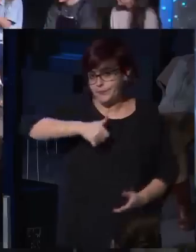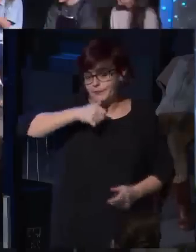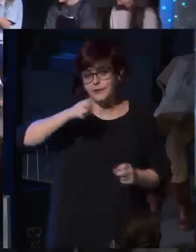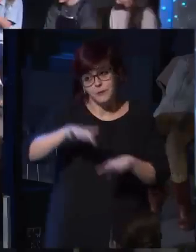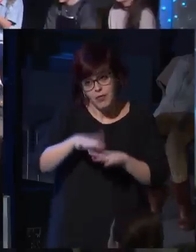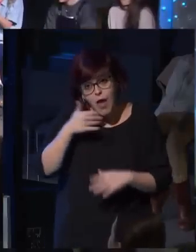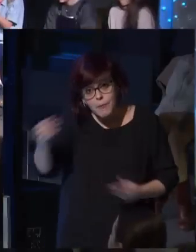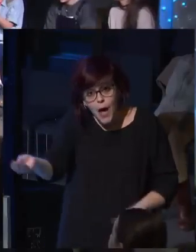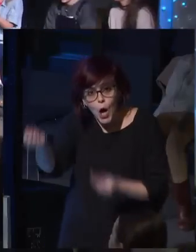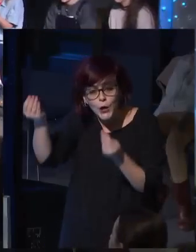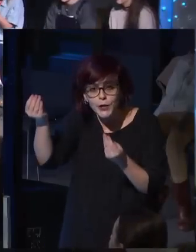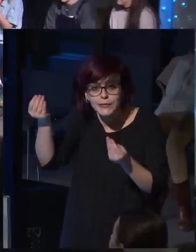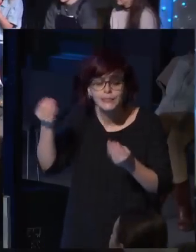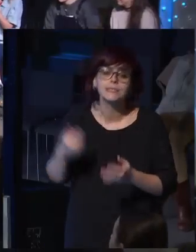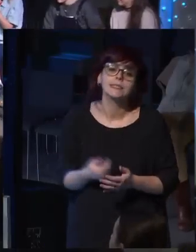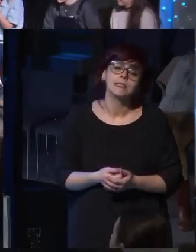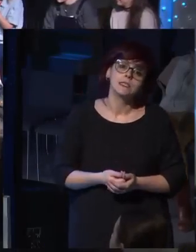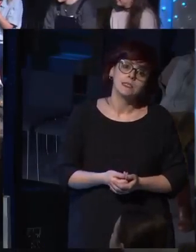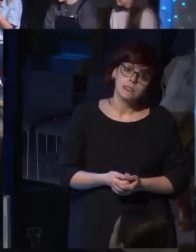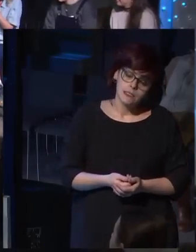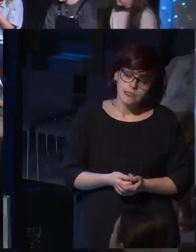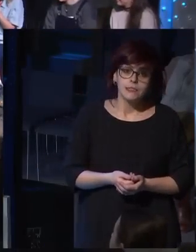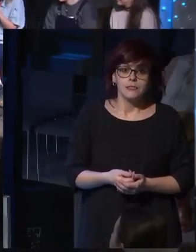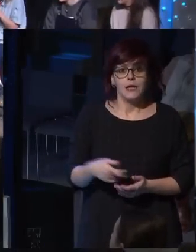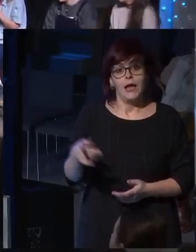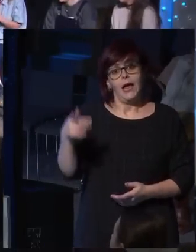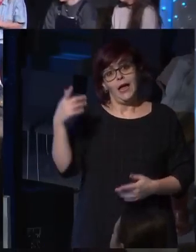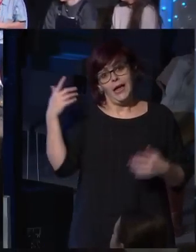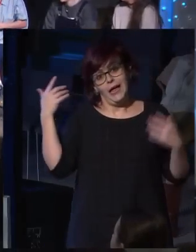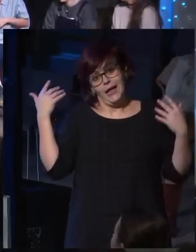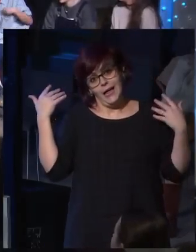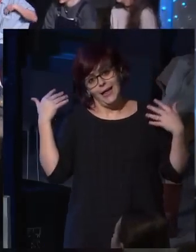¿Te has recuperado? Teníamos ya, que, claro. Yo cuando las vi ahí,